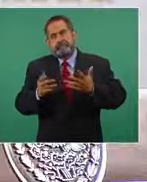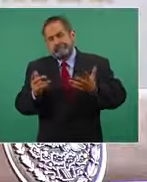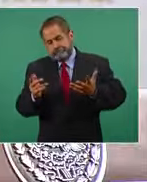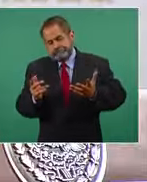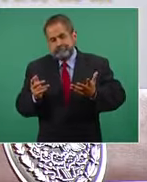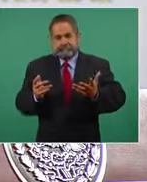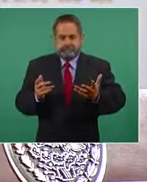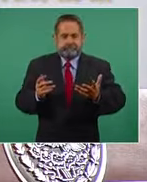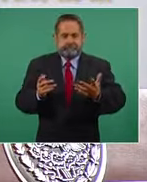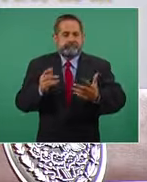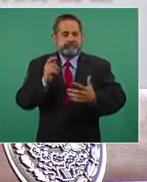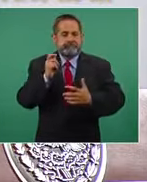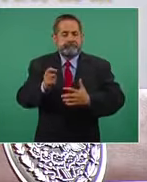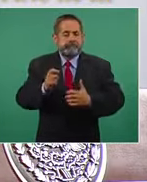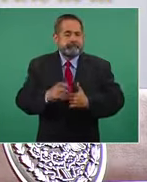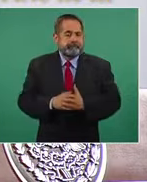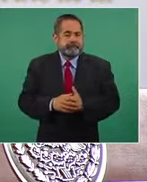existen